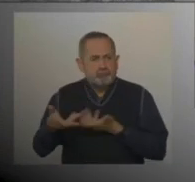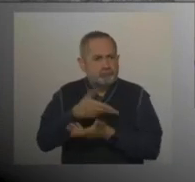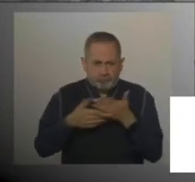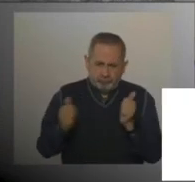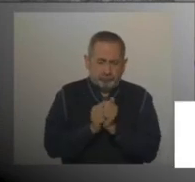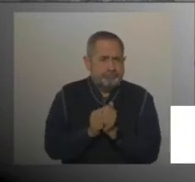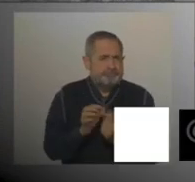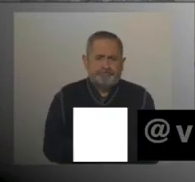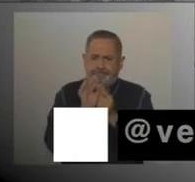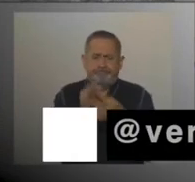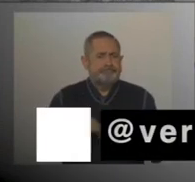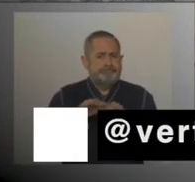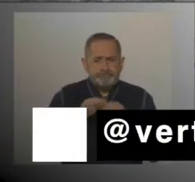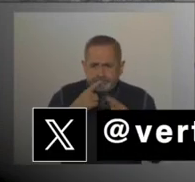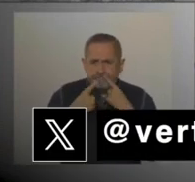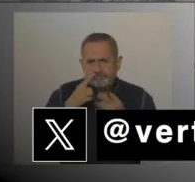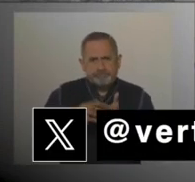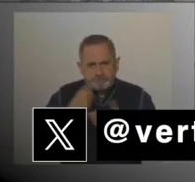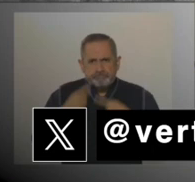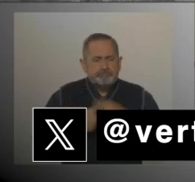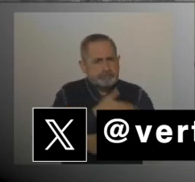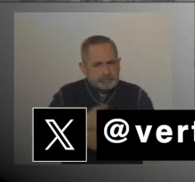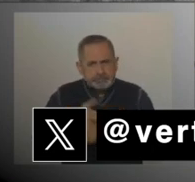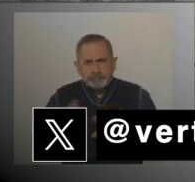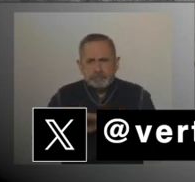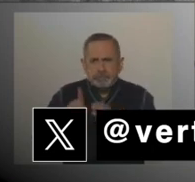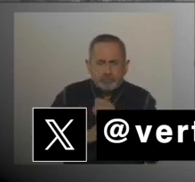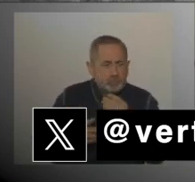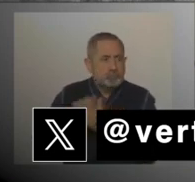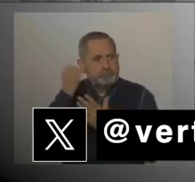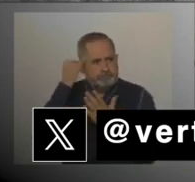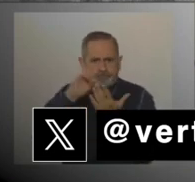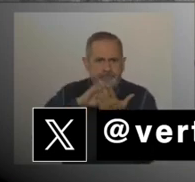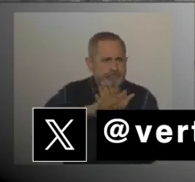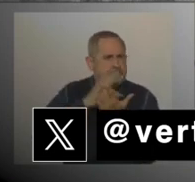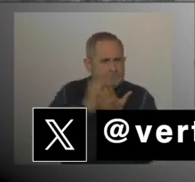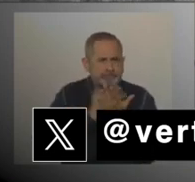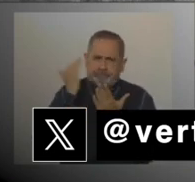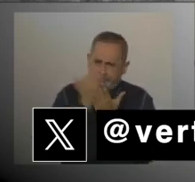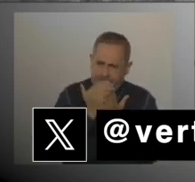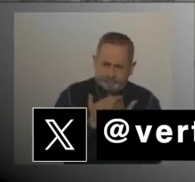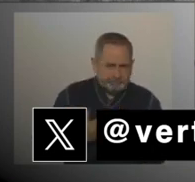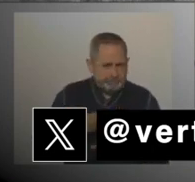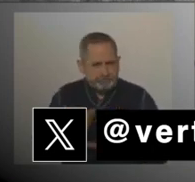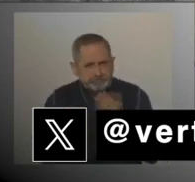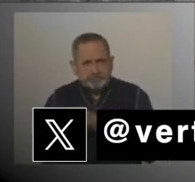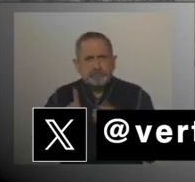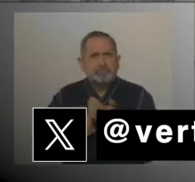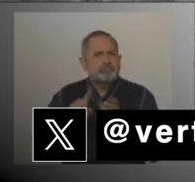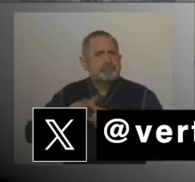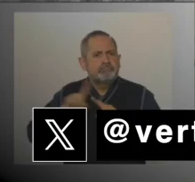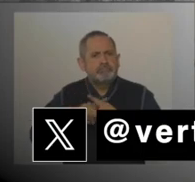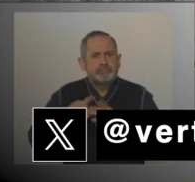esta red tienen la responsabilidad de encabezar instituciones vanguardistas y que en cada país se debe dar la batalla para continuar